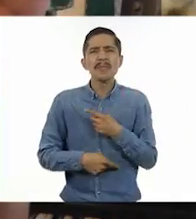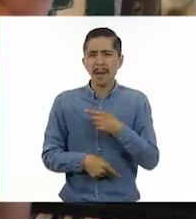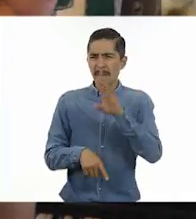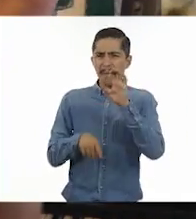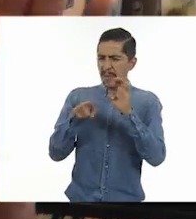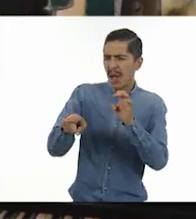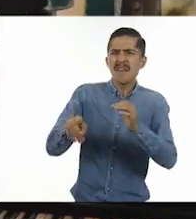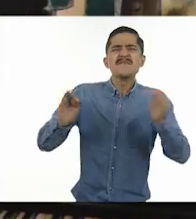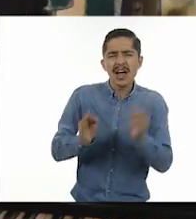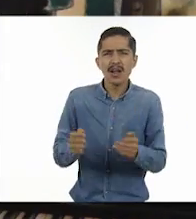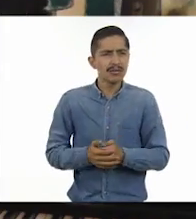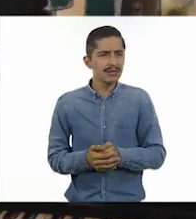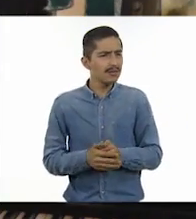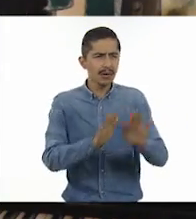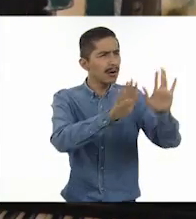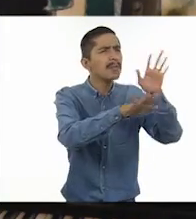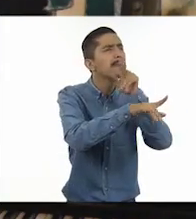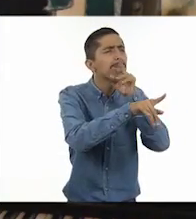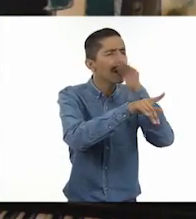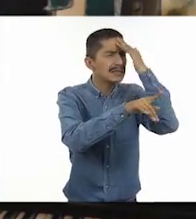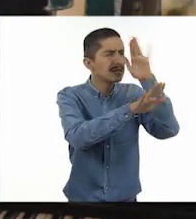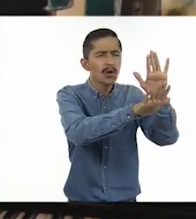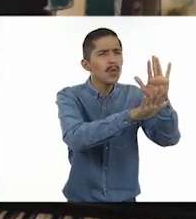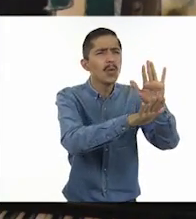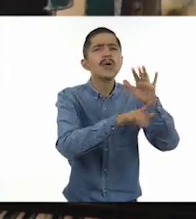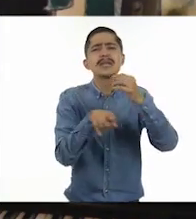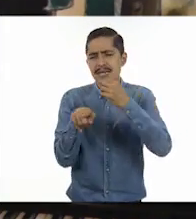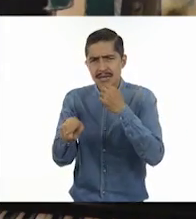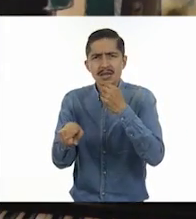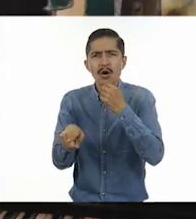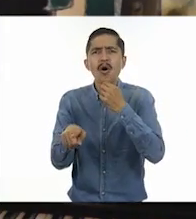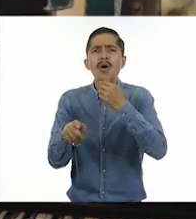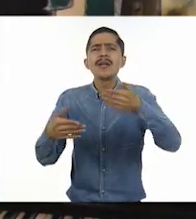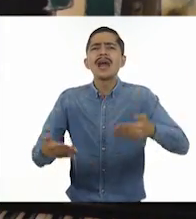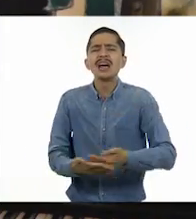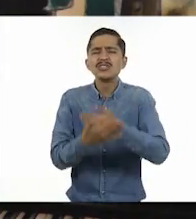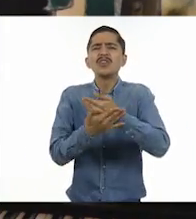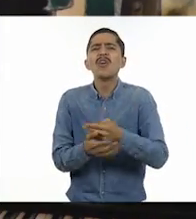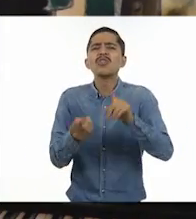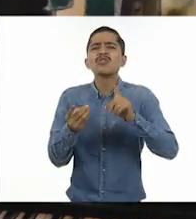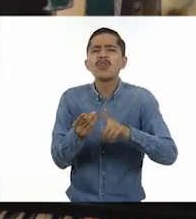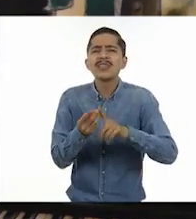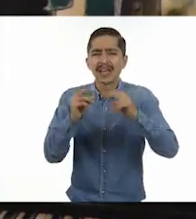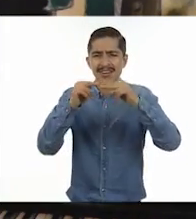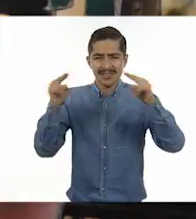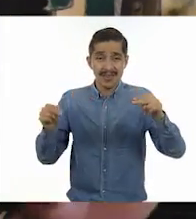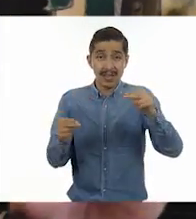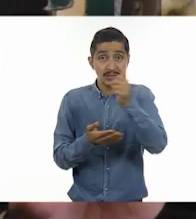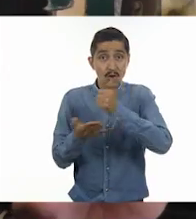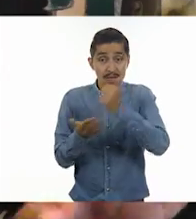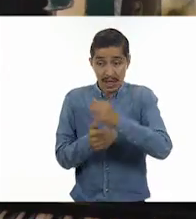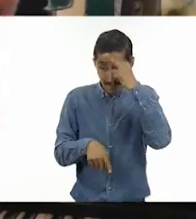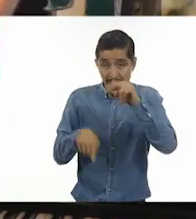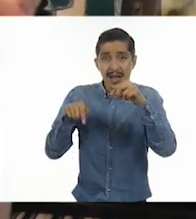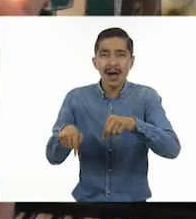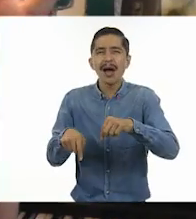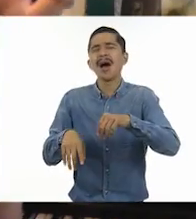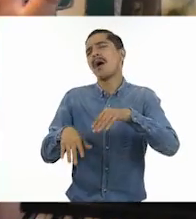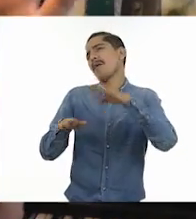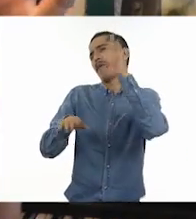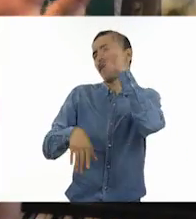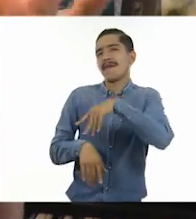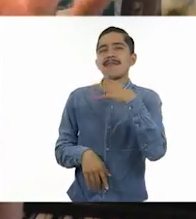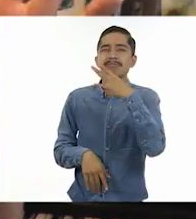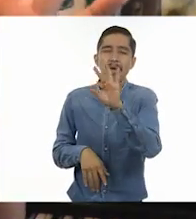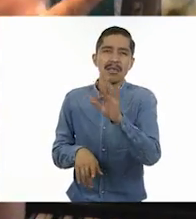debe tener frío, les decía, no se preocupe señora, este niño nació en Noruega. Para él el frío de la Ciudad de México es pan comido. Ay, esa